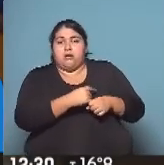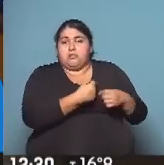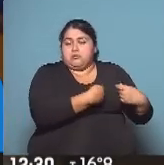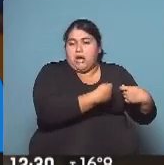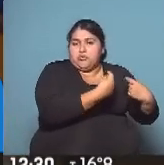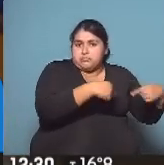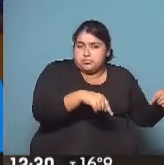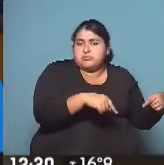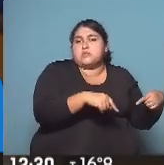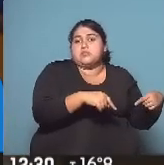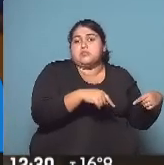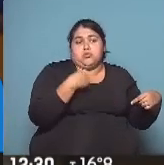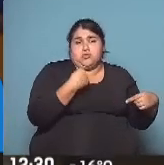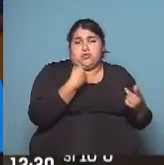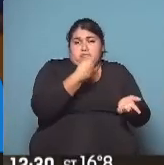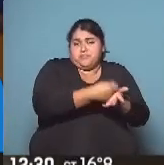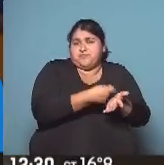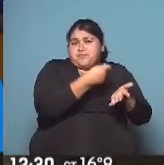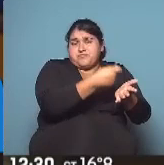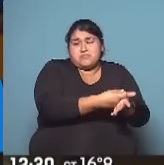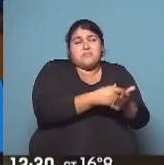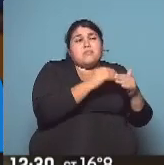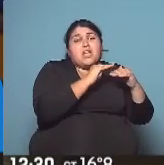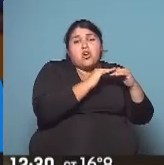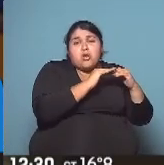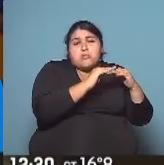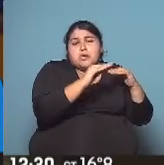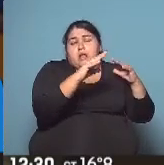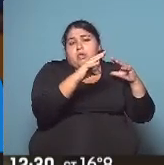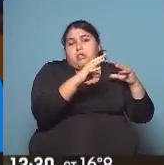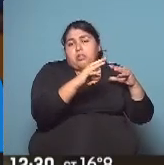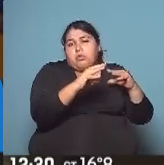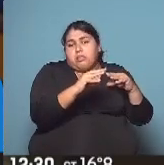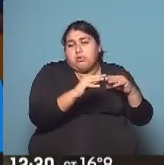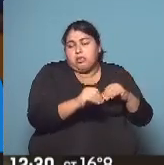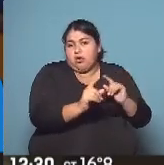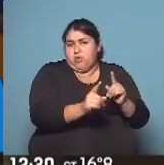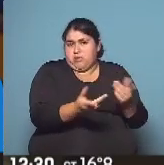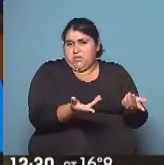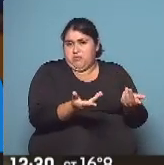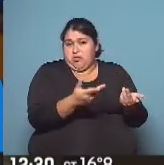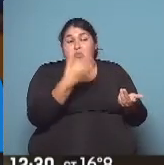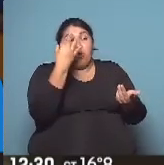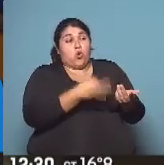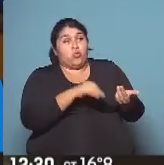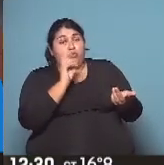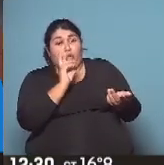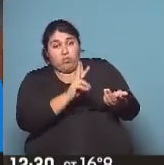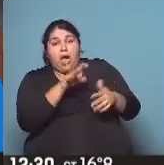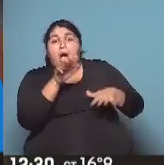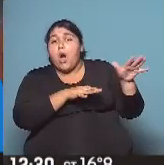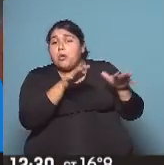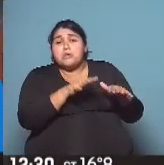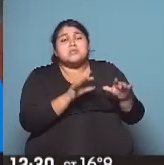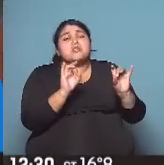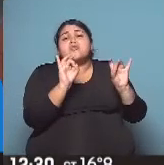gasto, lo estamos pagando con una economía que lentamente se va degradando. A veces lo percibimos cuando tenemos una crisis profunda. A veces no,